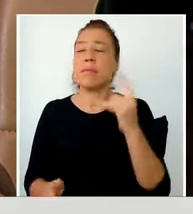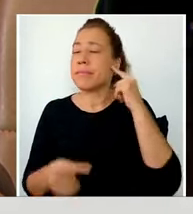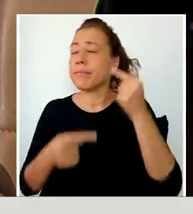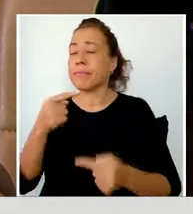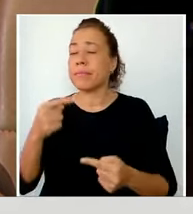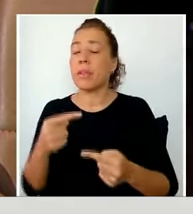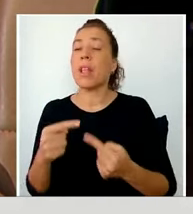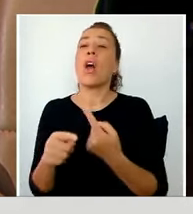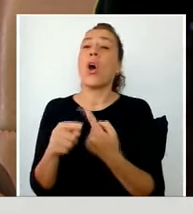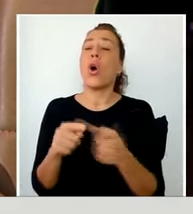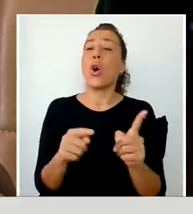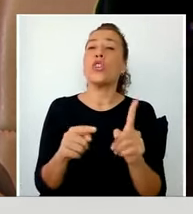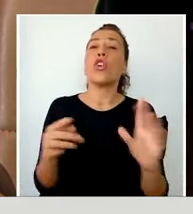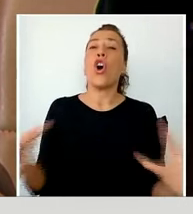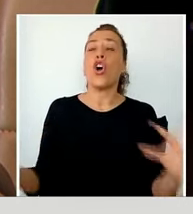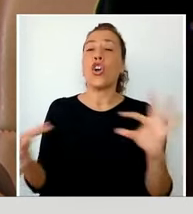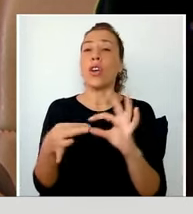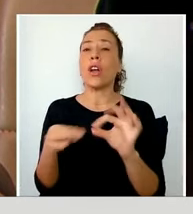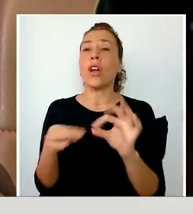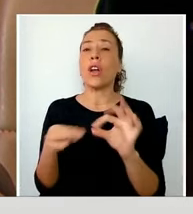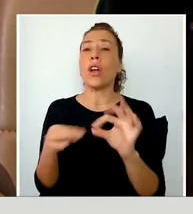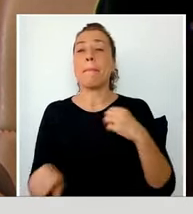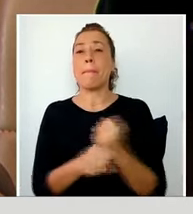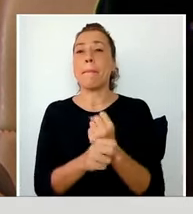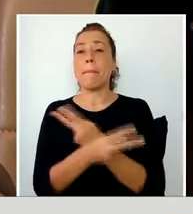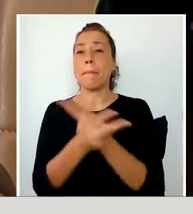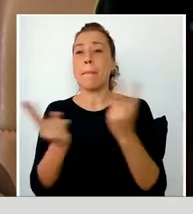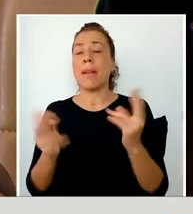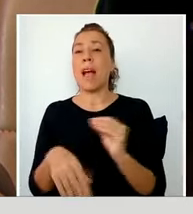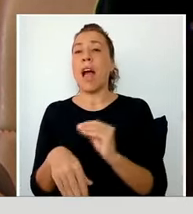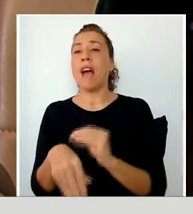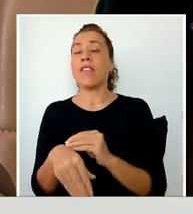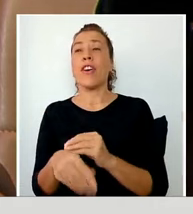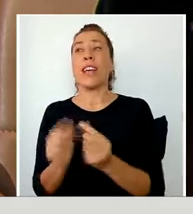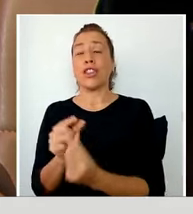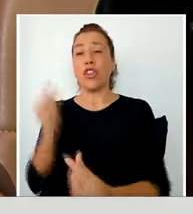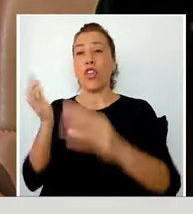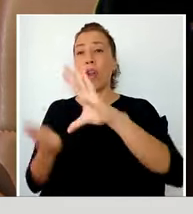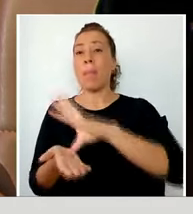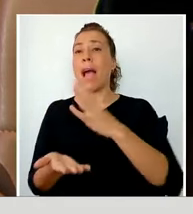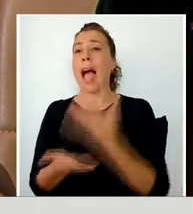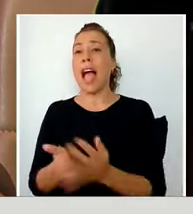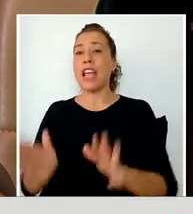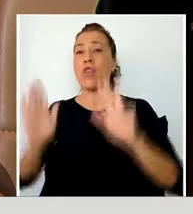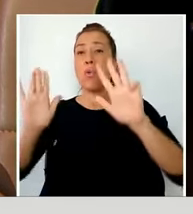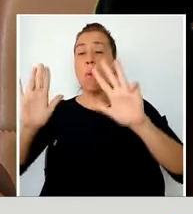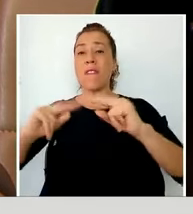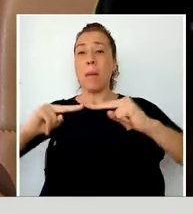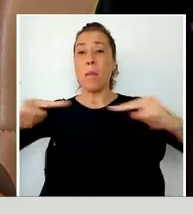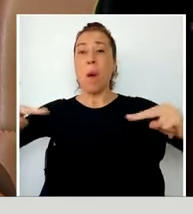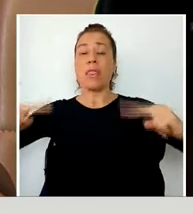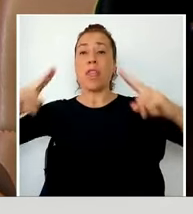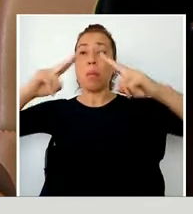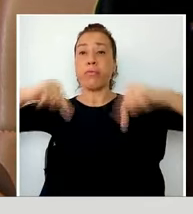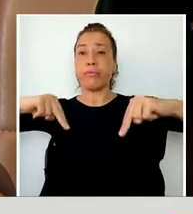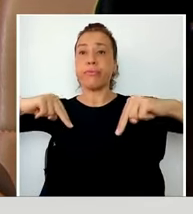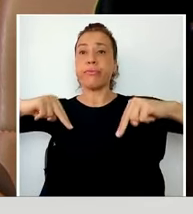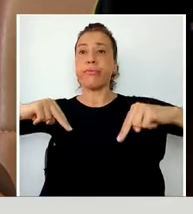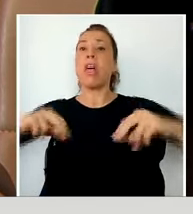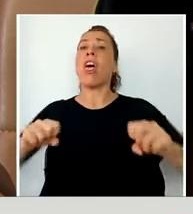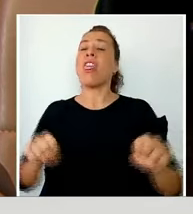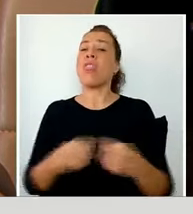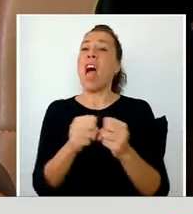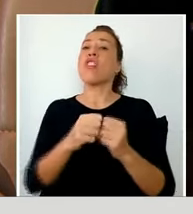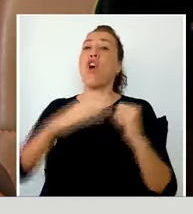punto de vista de conectividad el Ministerio de Obras Públicas Indicó que a nivel nacional se encuentran nueve puentes cortados con daños estructurales 20 afectados en distintas